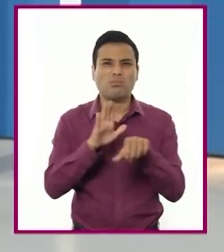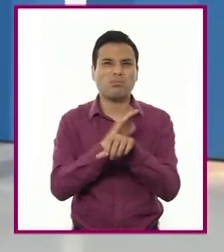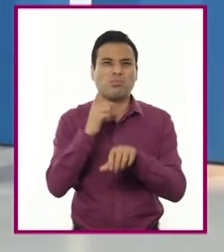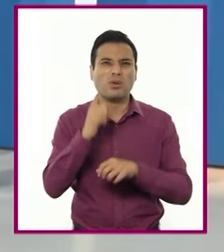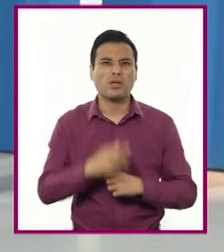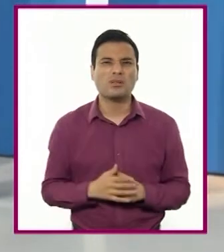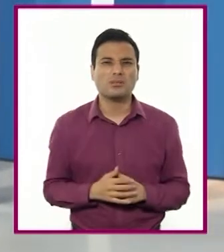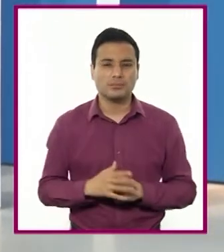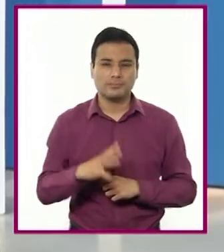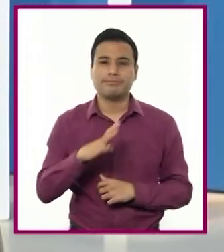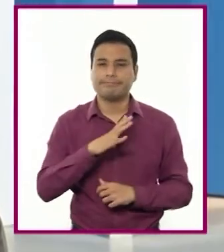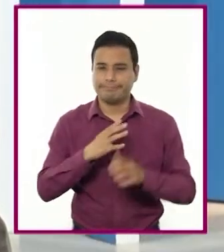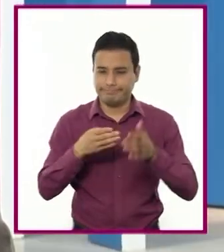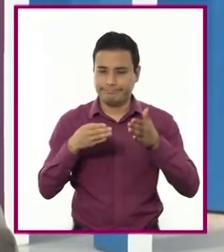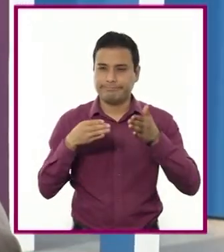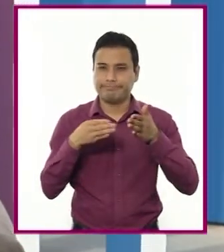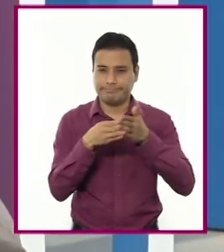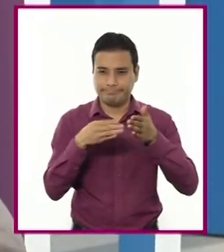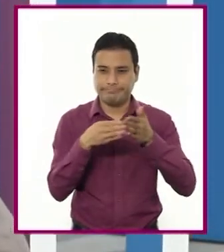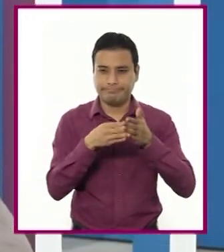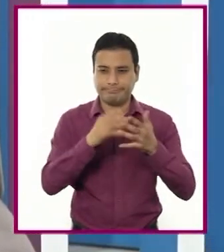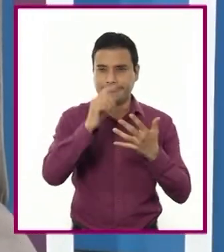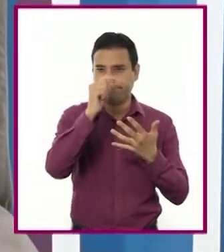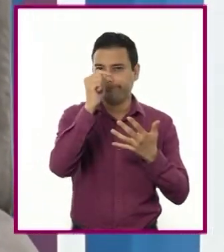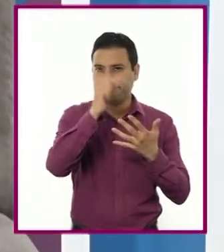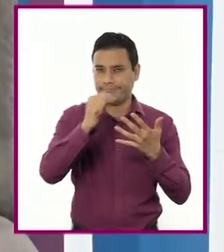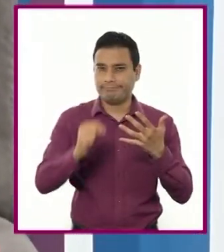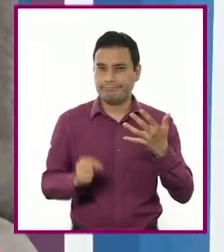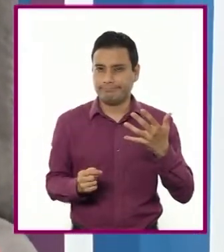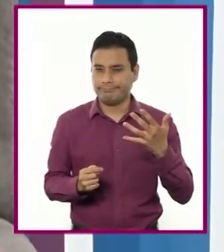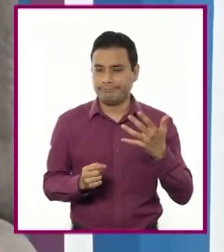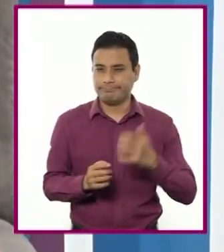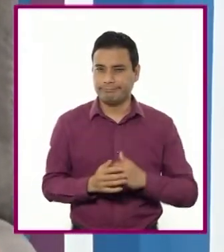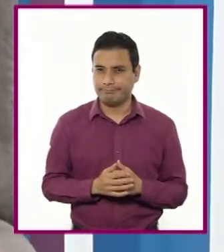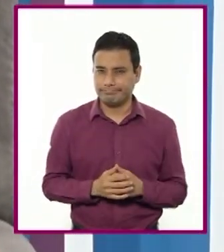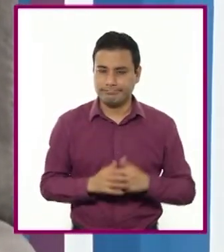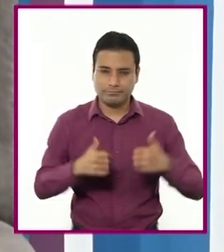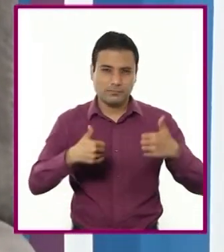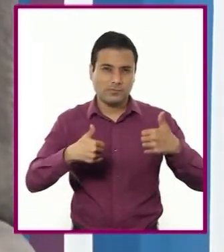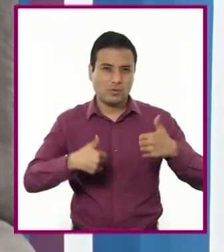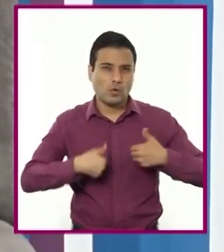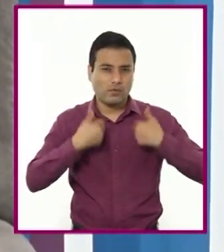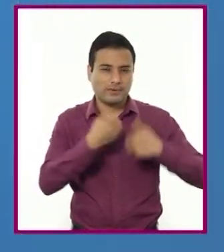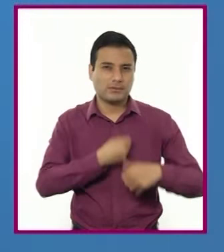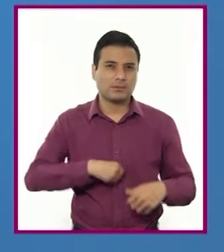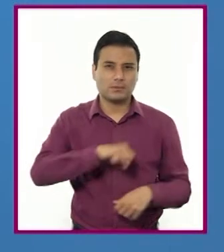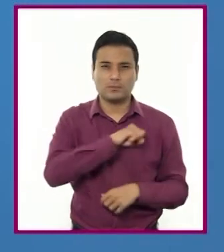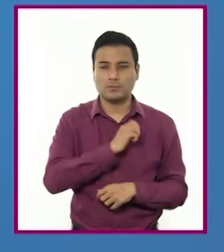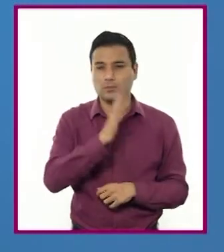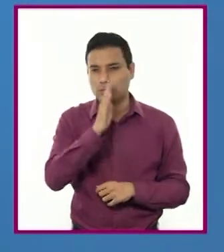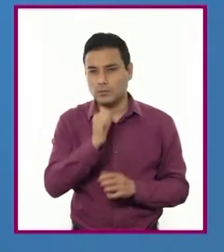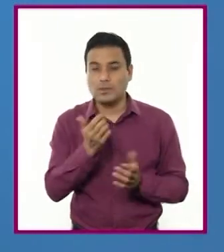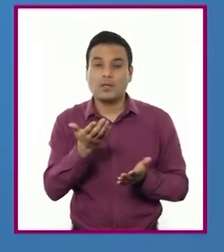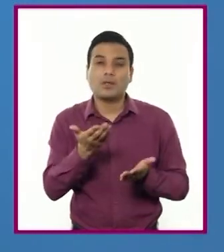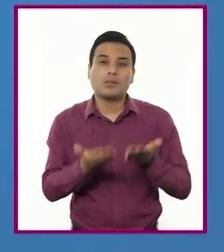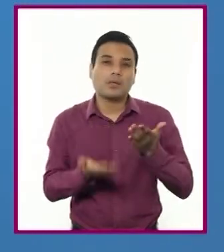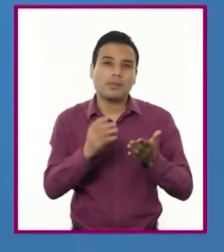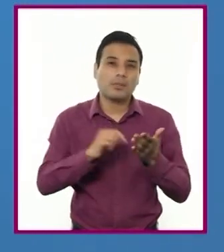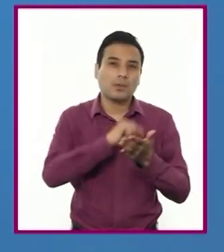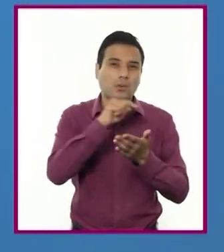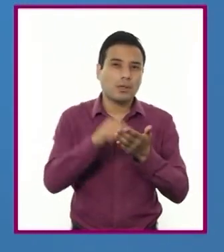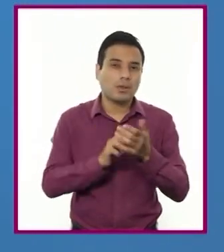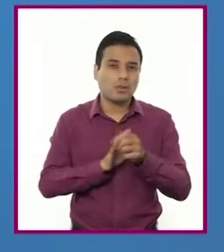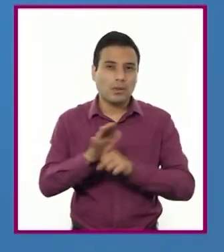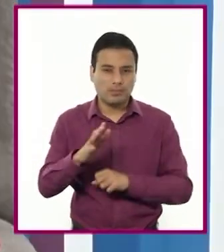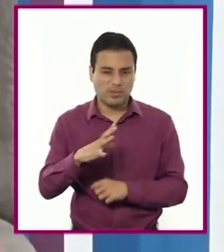barreras detectadas en el acceso a la salud integral de las y los adolescentes varían según la región, pero pueden